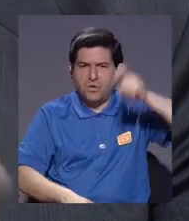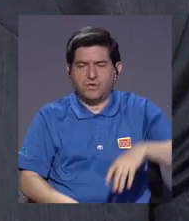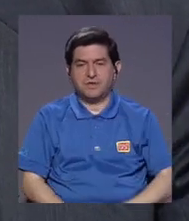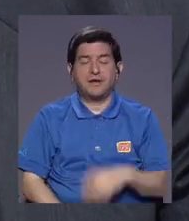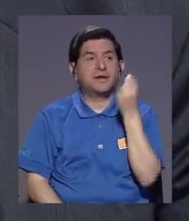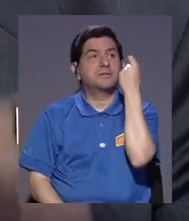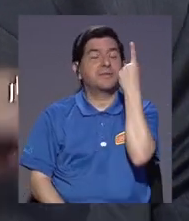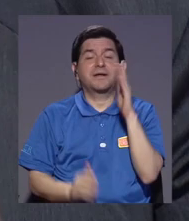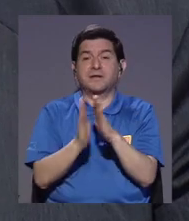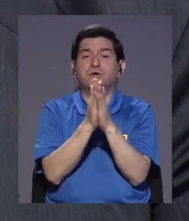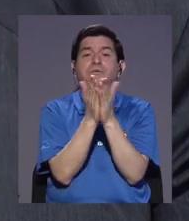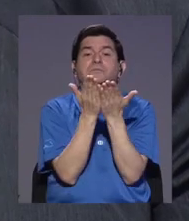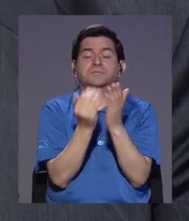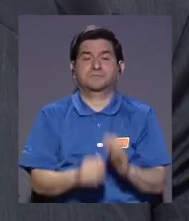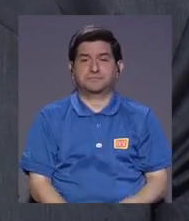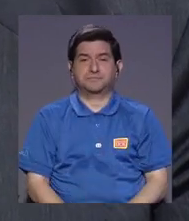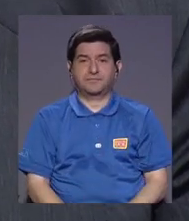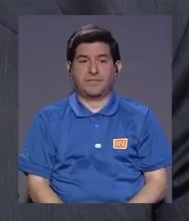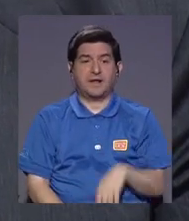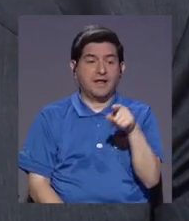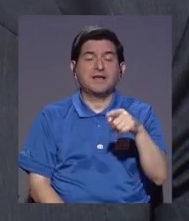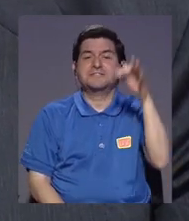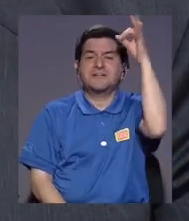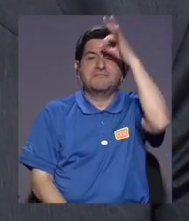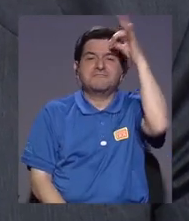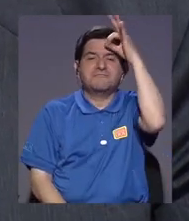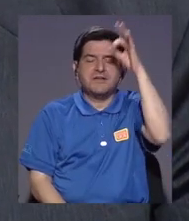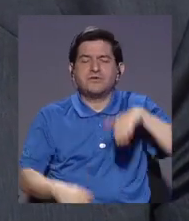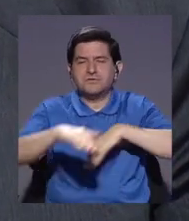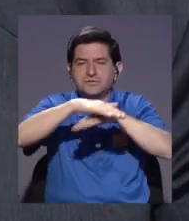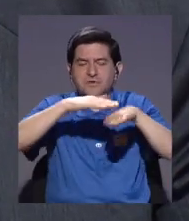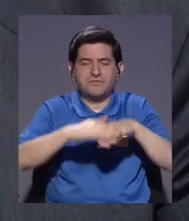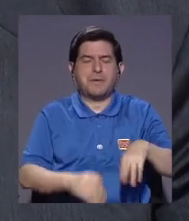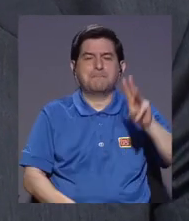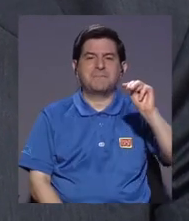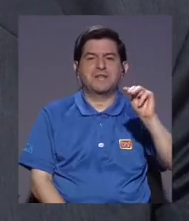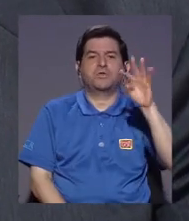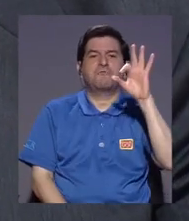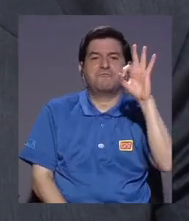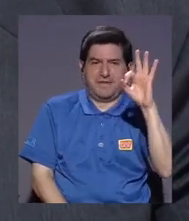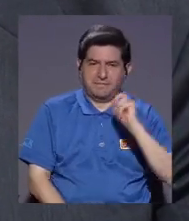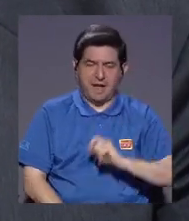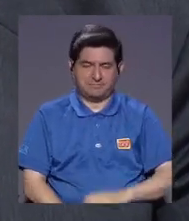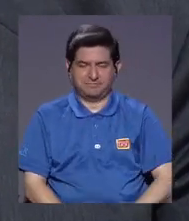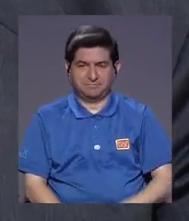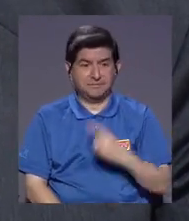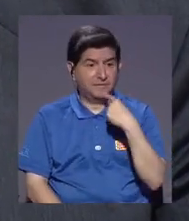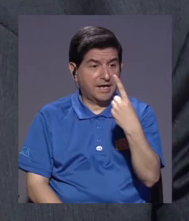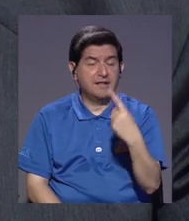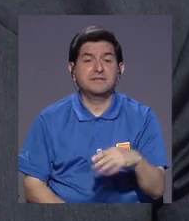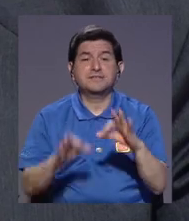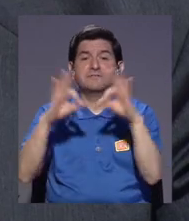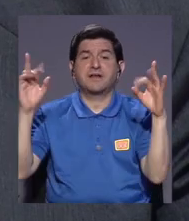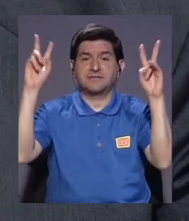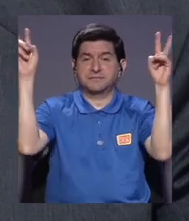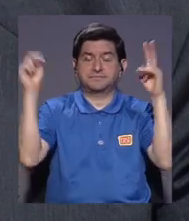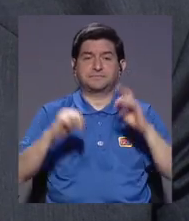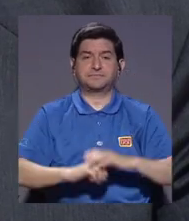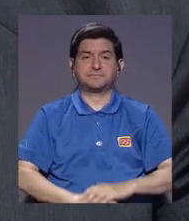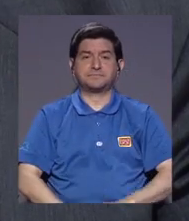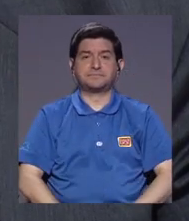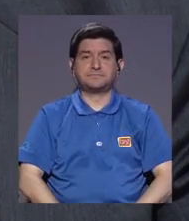para entender el libro la filosofía fundamental de mit comprende cuando dice esta